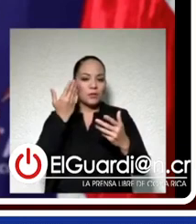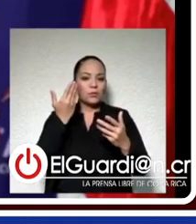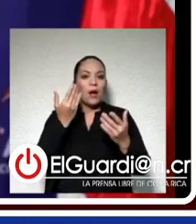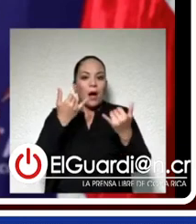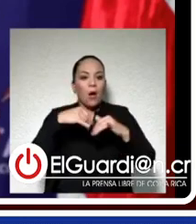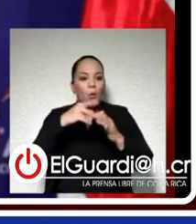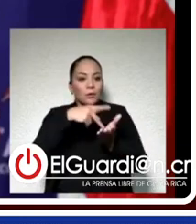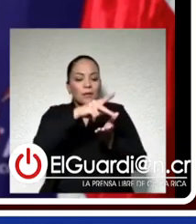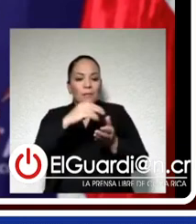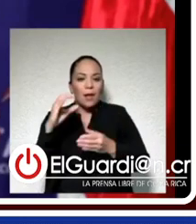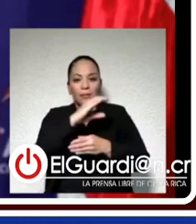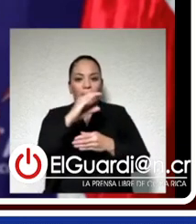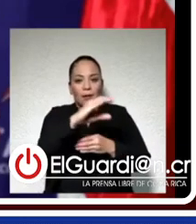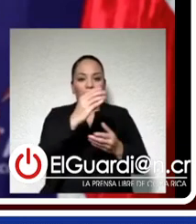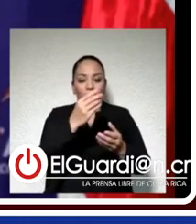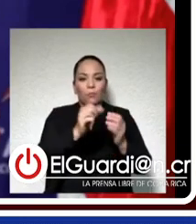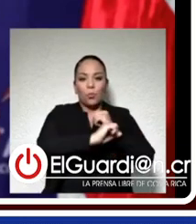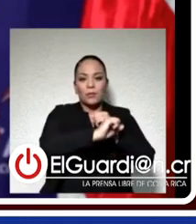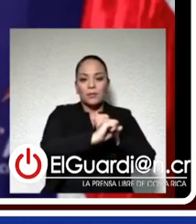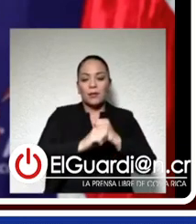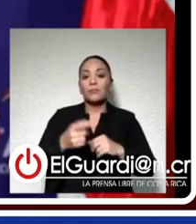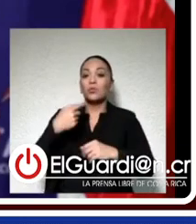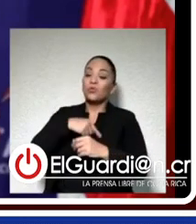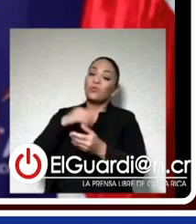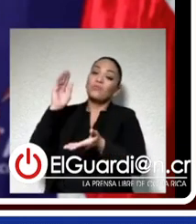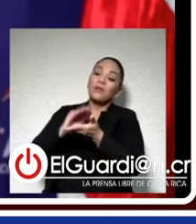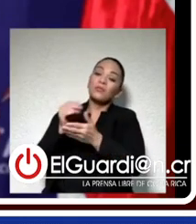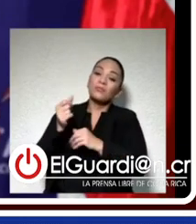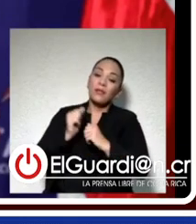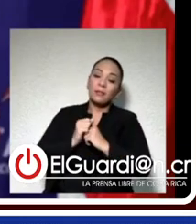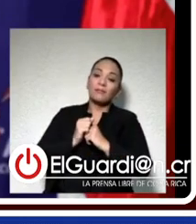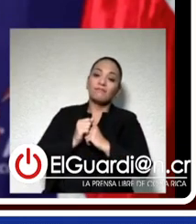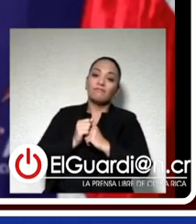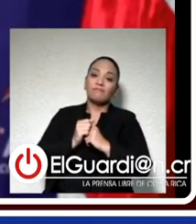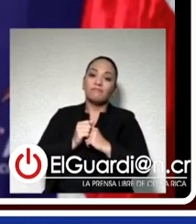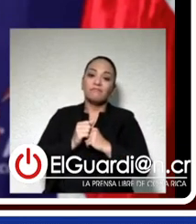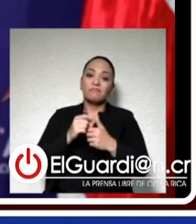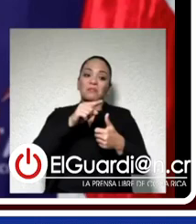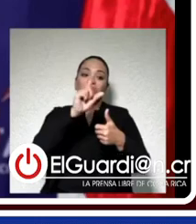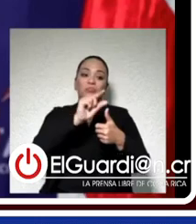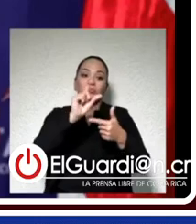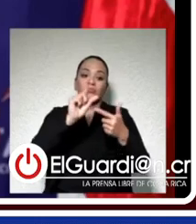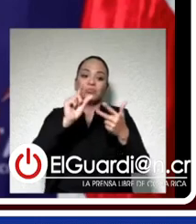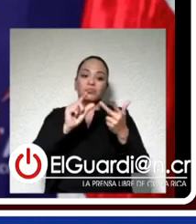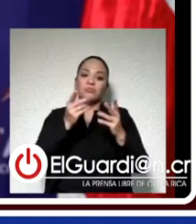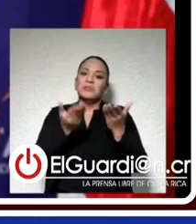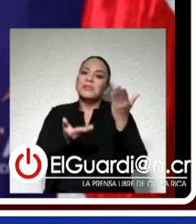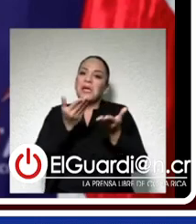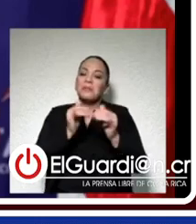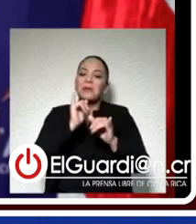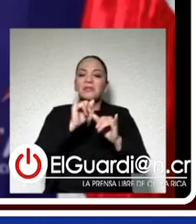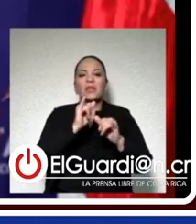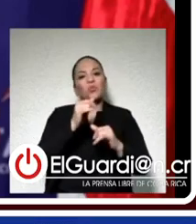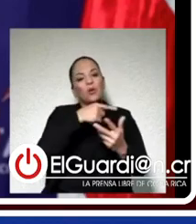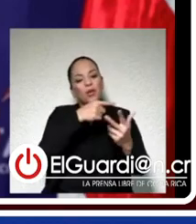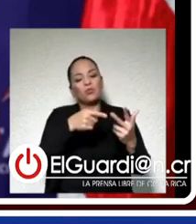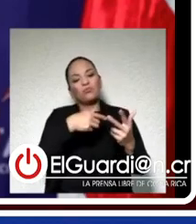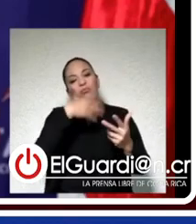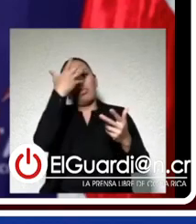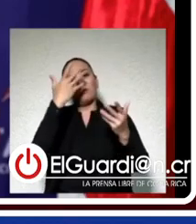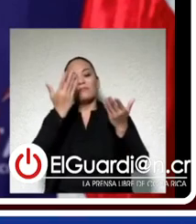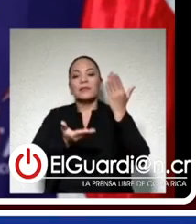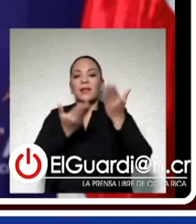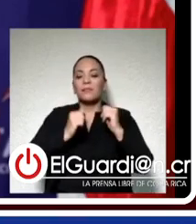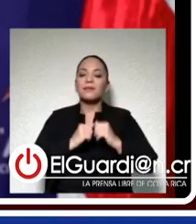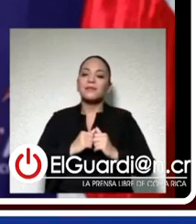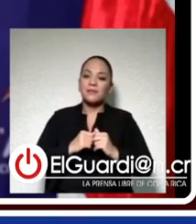les pone. Les hemos puesto mucho menos plata, tal vez eso ayude al enojo